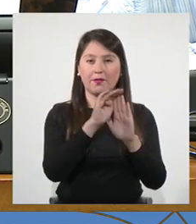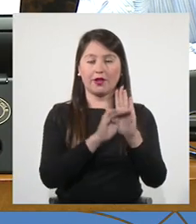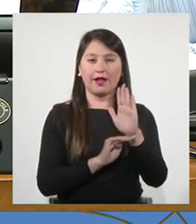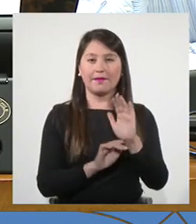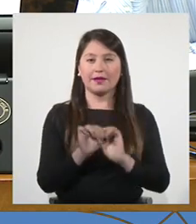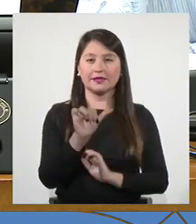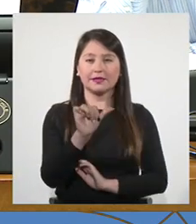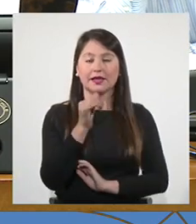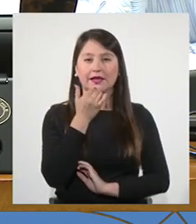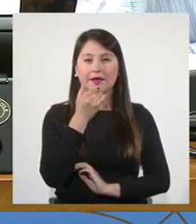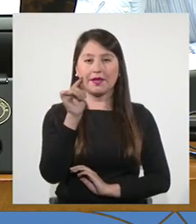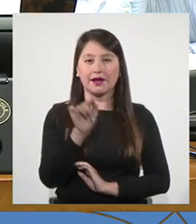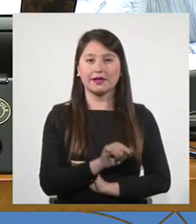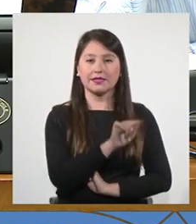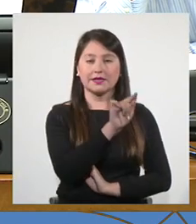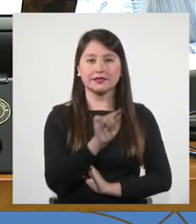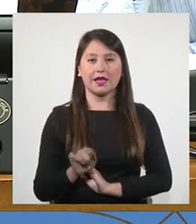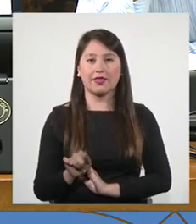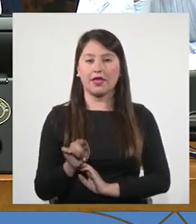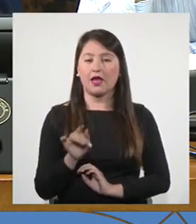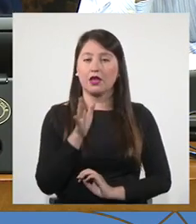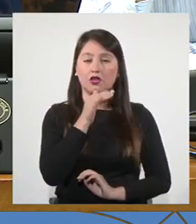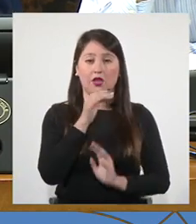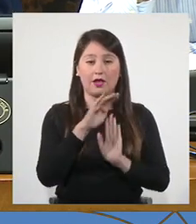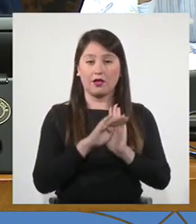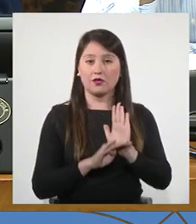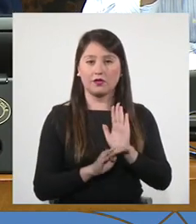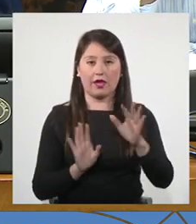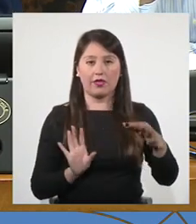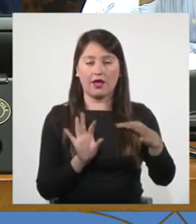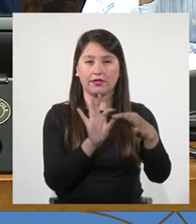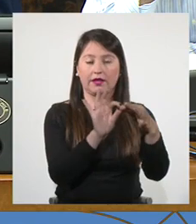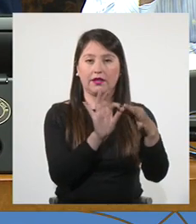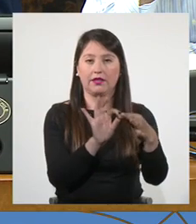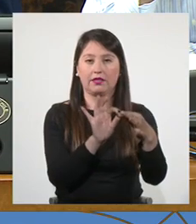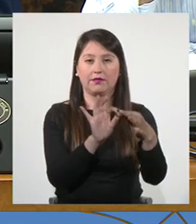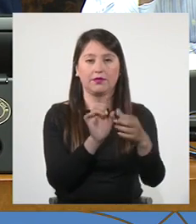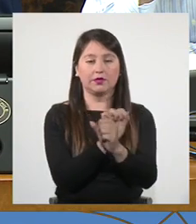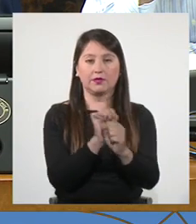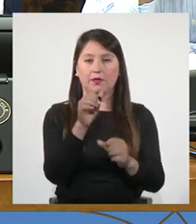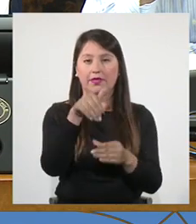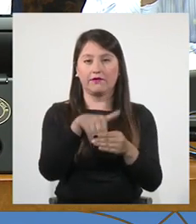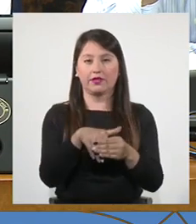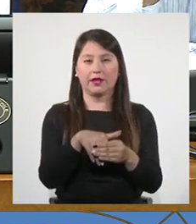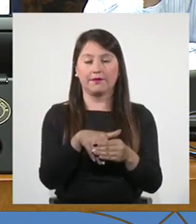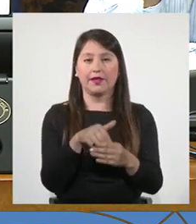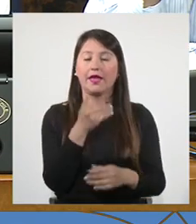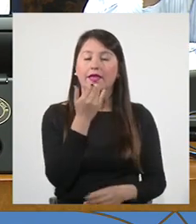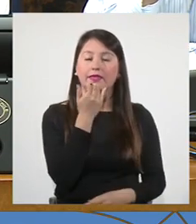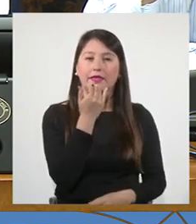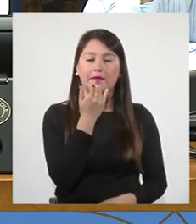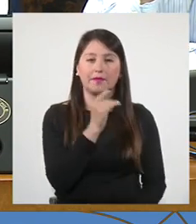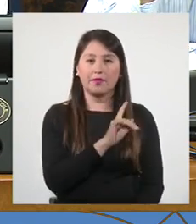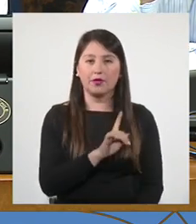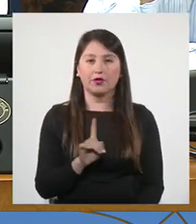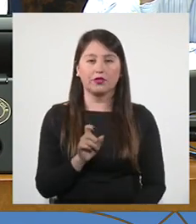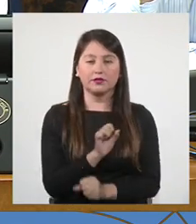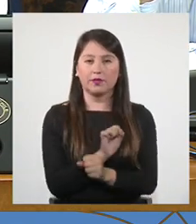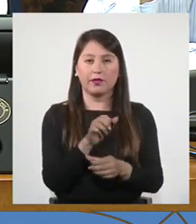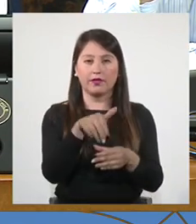que también fue rechazada, en consecuencia no tiene programa al cual adscribir. No se puede votar. Tampoco se puede votar.